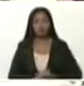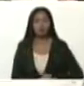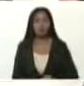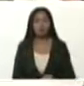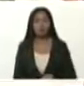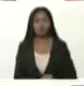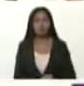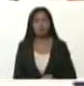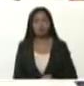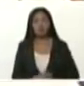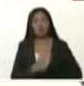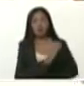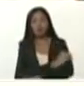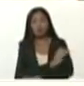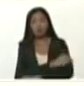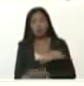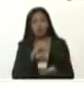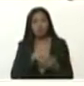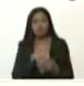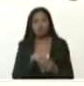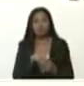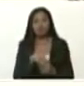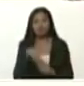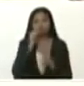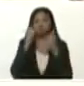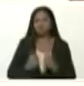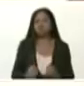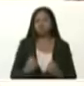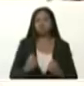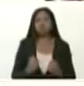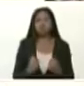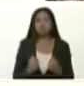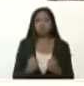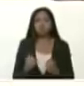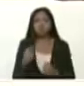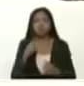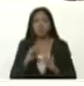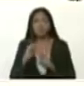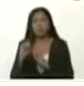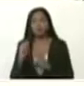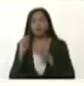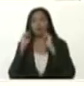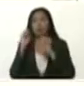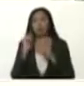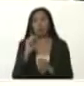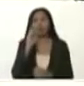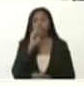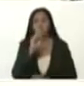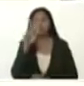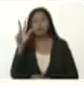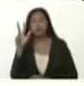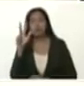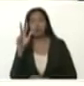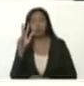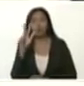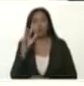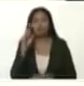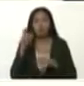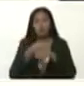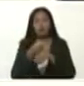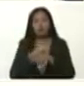La oposición se puso prepotente, que iban a ganar de 23 gobernaciones